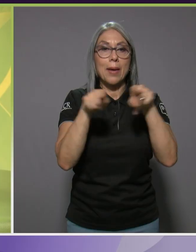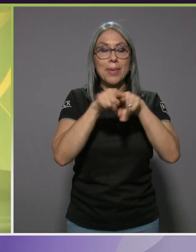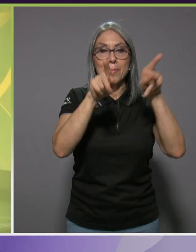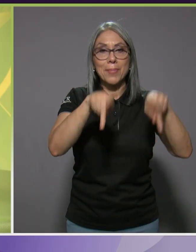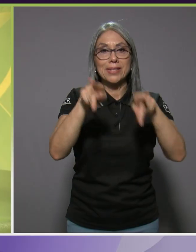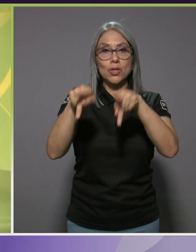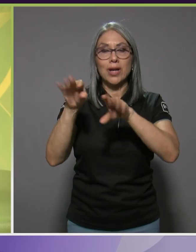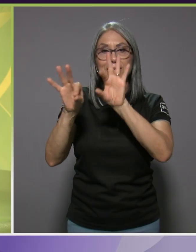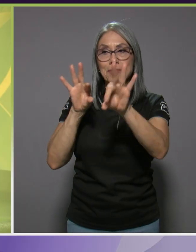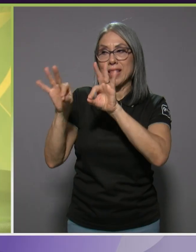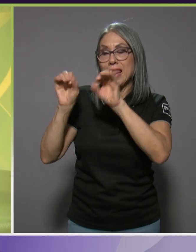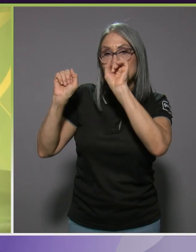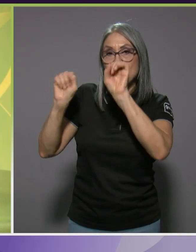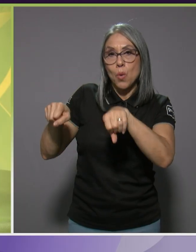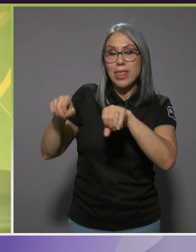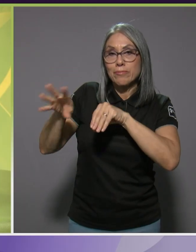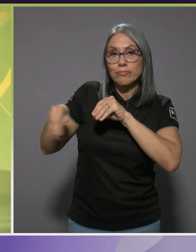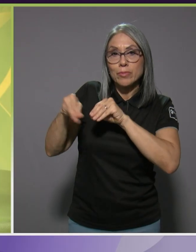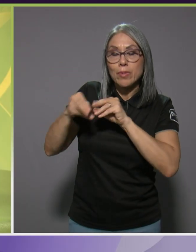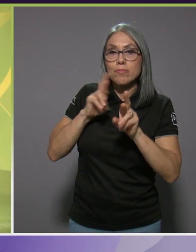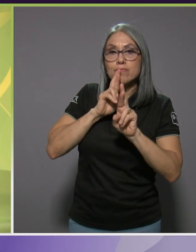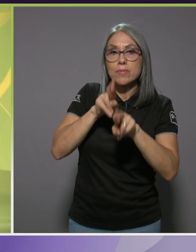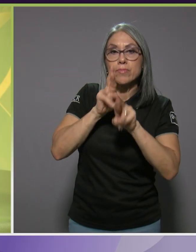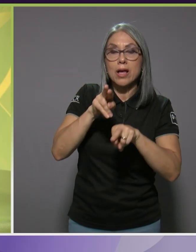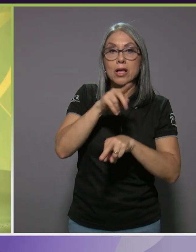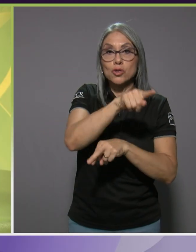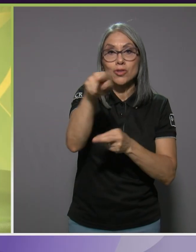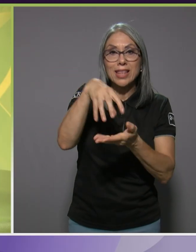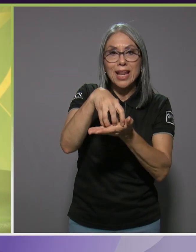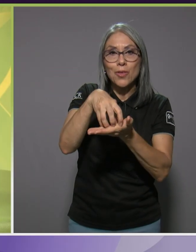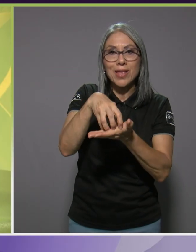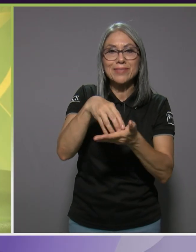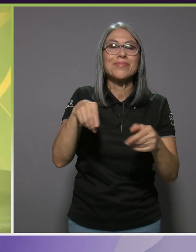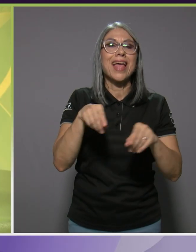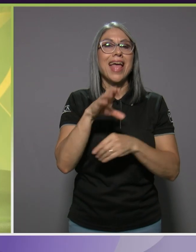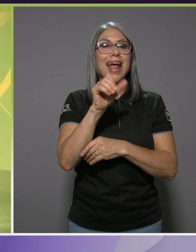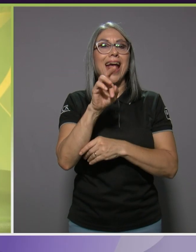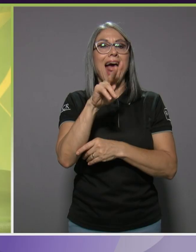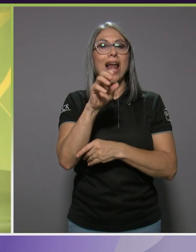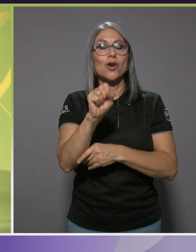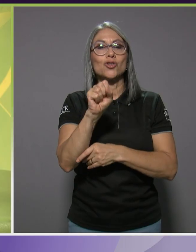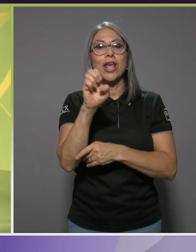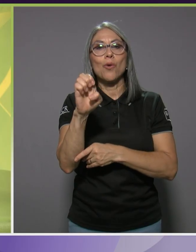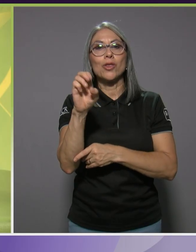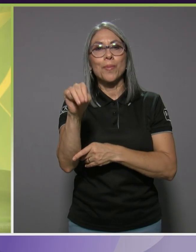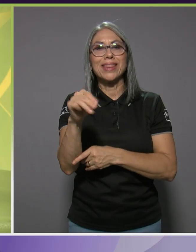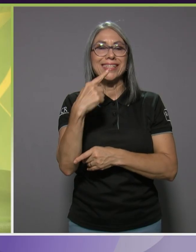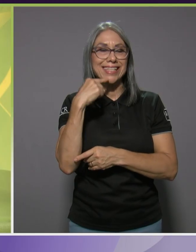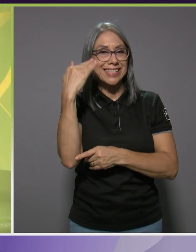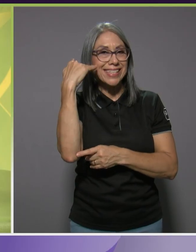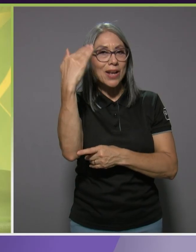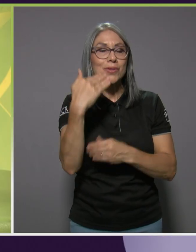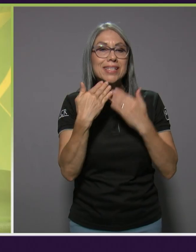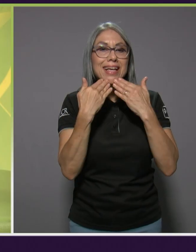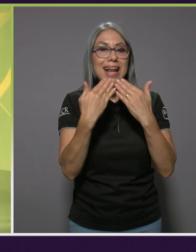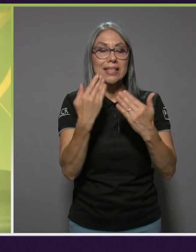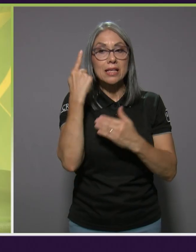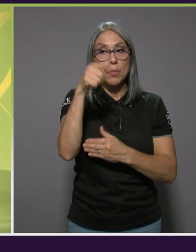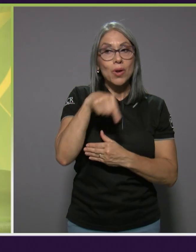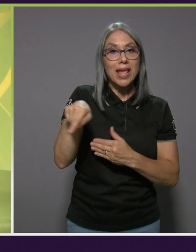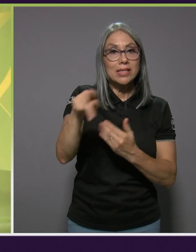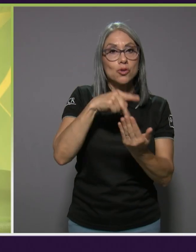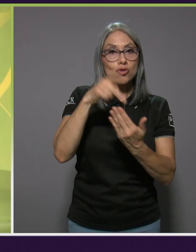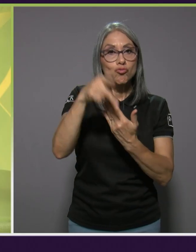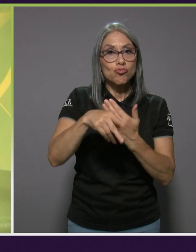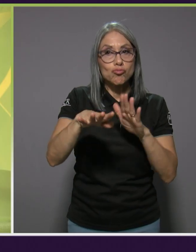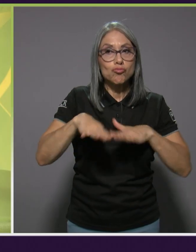con esa conversación si usted tiene dudas. Tenemos saludos de don Carlos Eduardo Méndez, dice gracias por crear estos espacios,